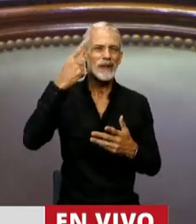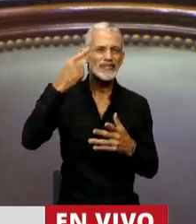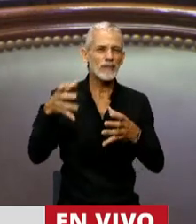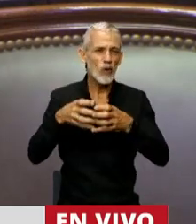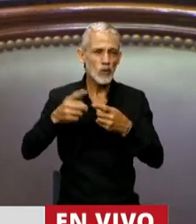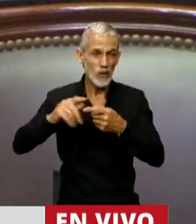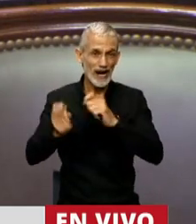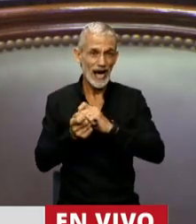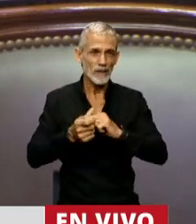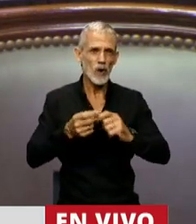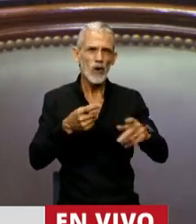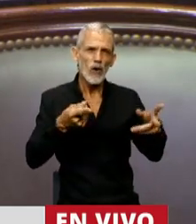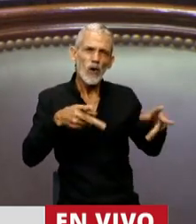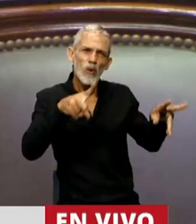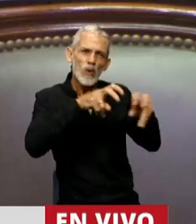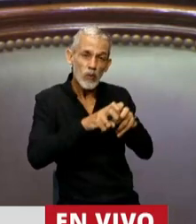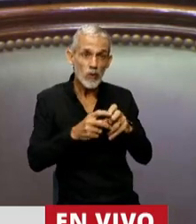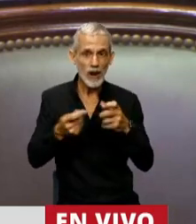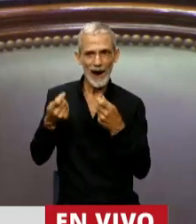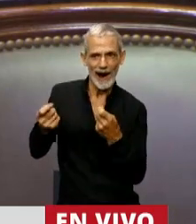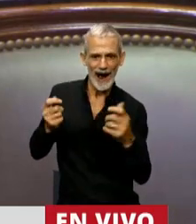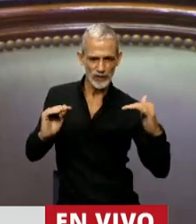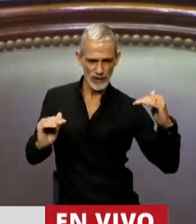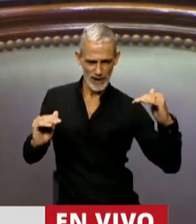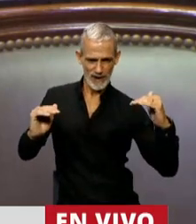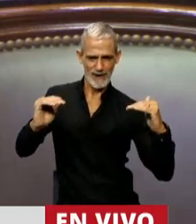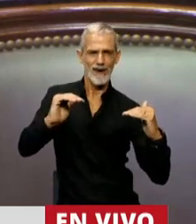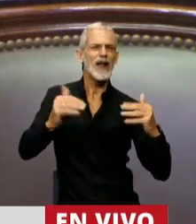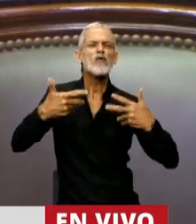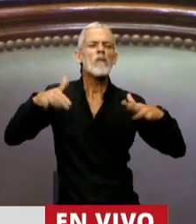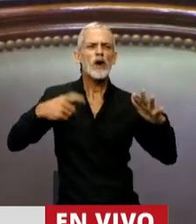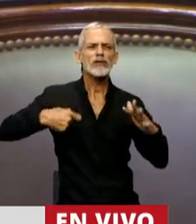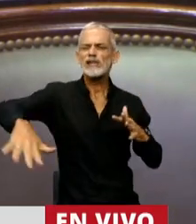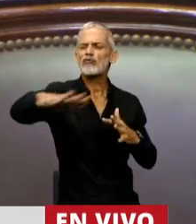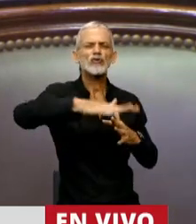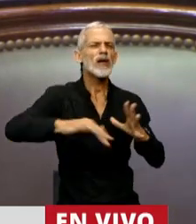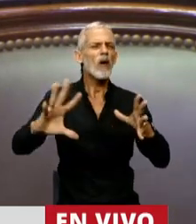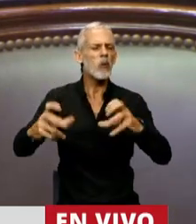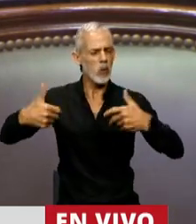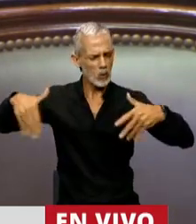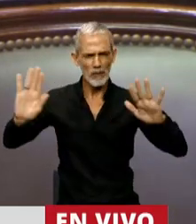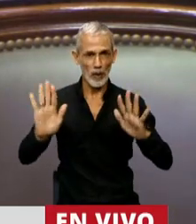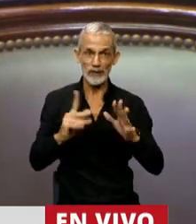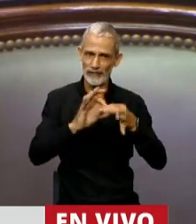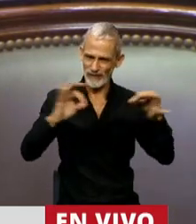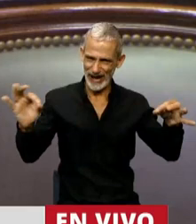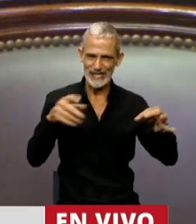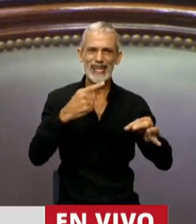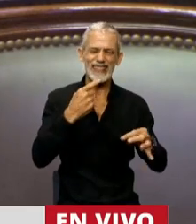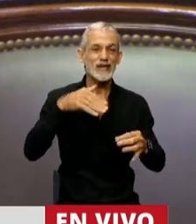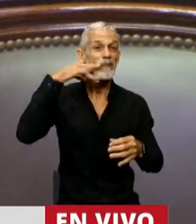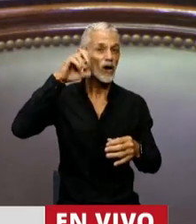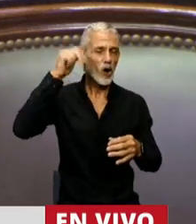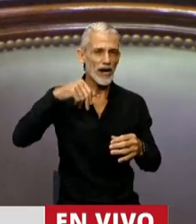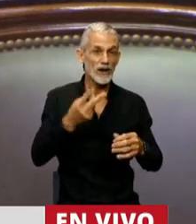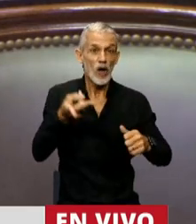que el equilibrio fiscal se debe llegar, no importa los costos sociales. Mire, señor presidente, algunas de las citas. Dice Melconian,